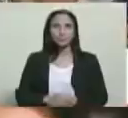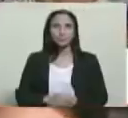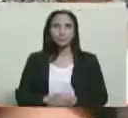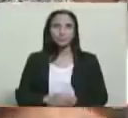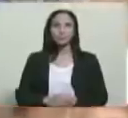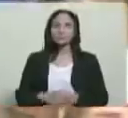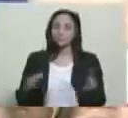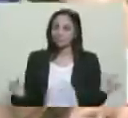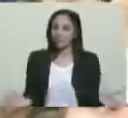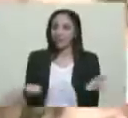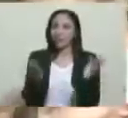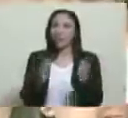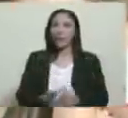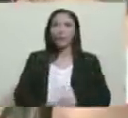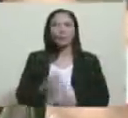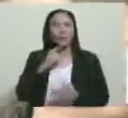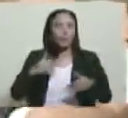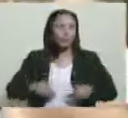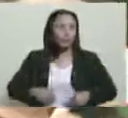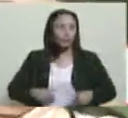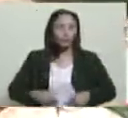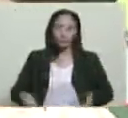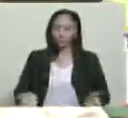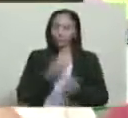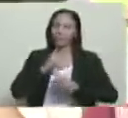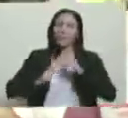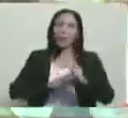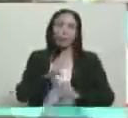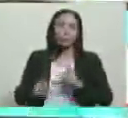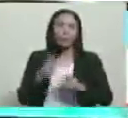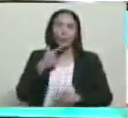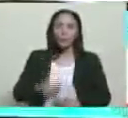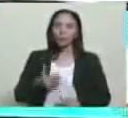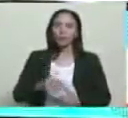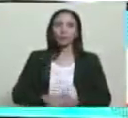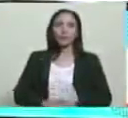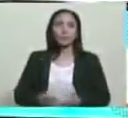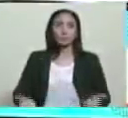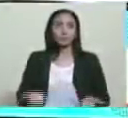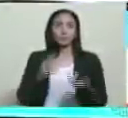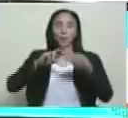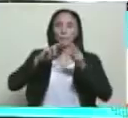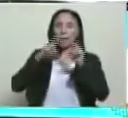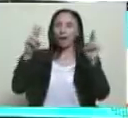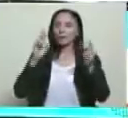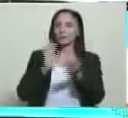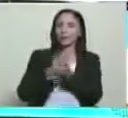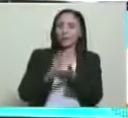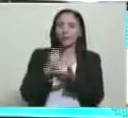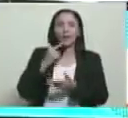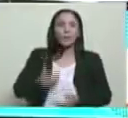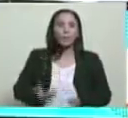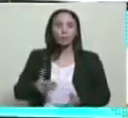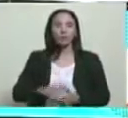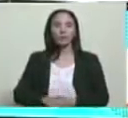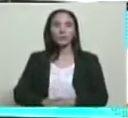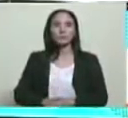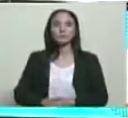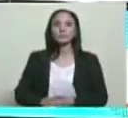Sigamos en nuestro empeño productivo. Por la paz, por la paz.